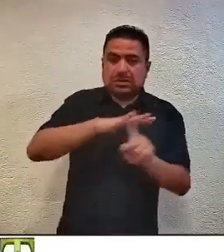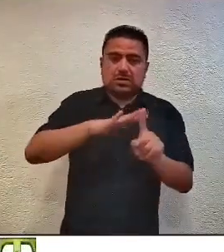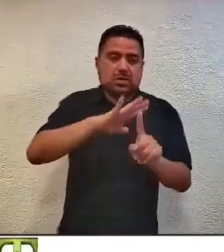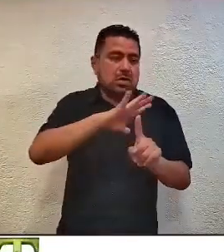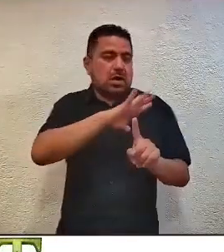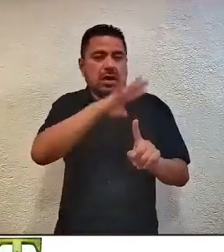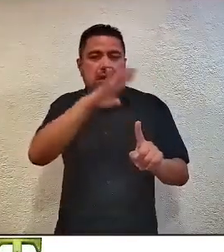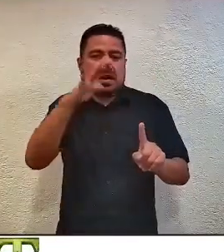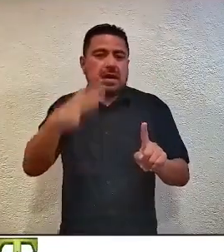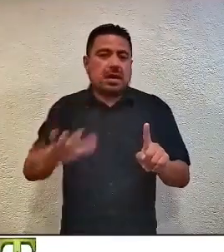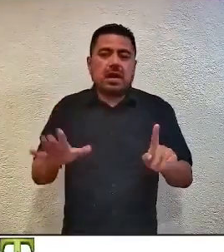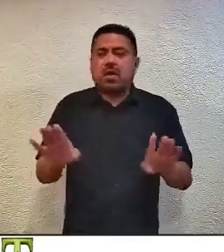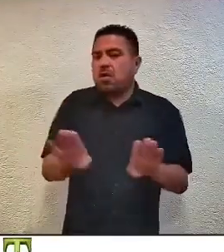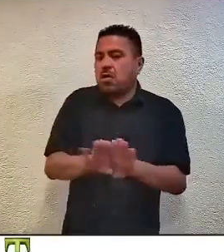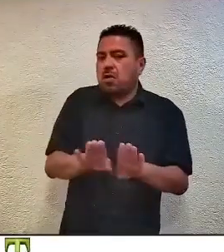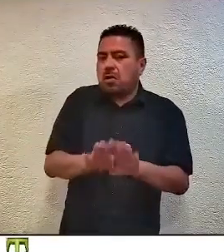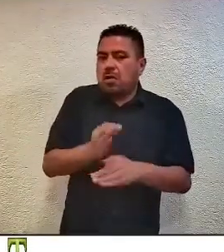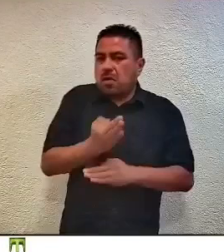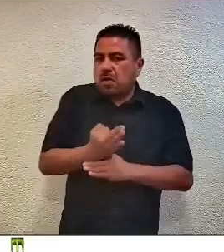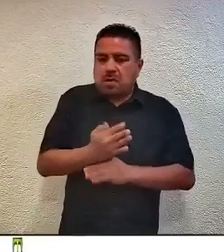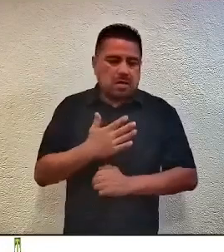cómo me veo